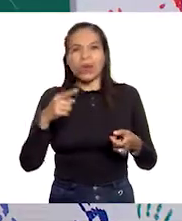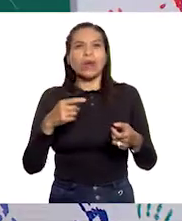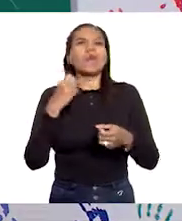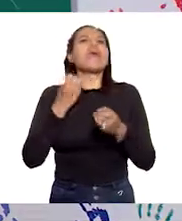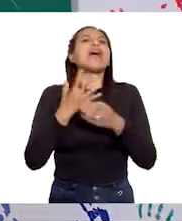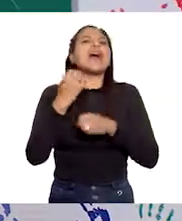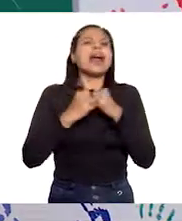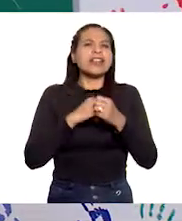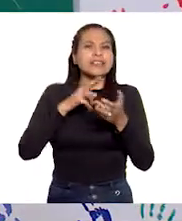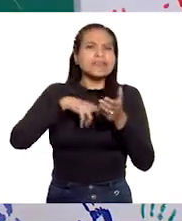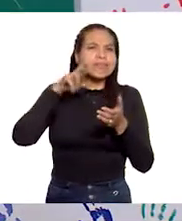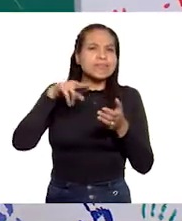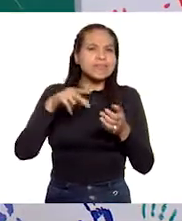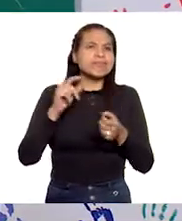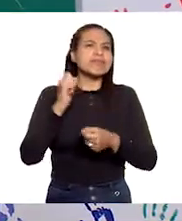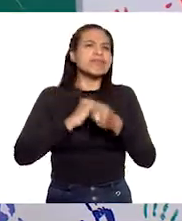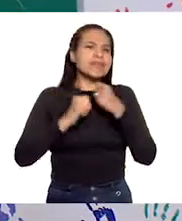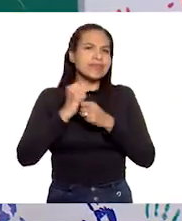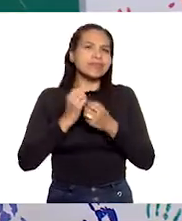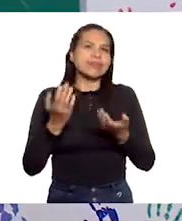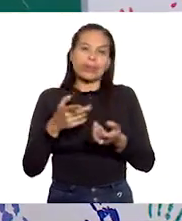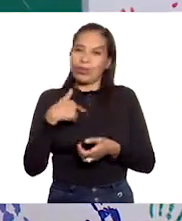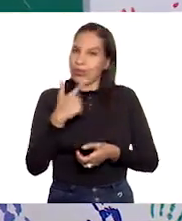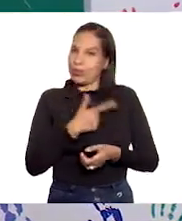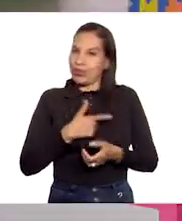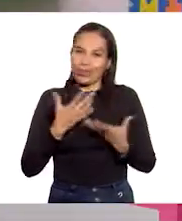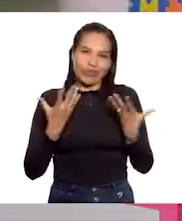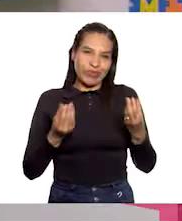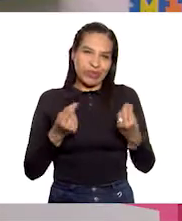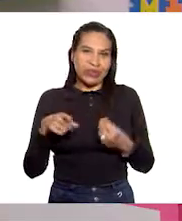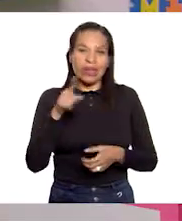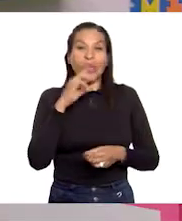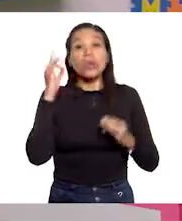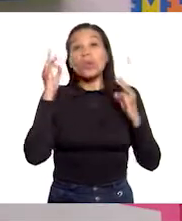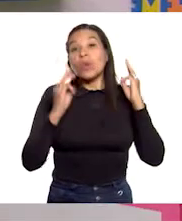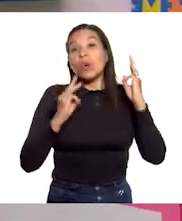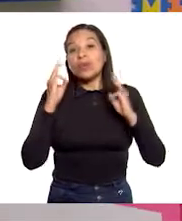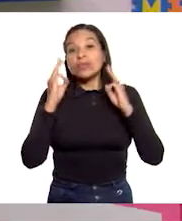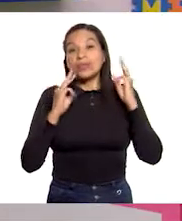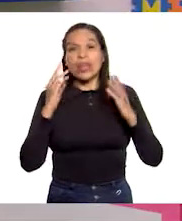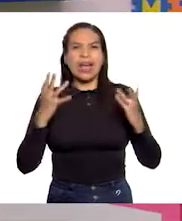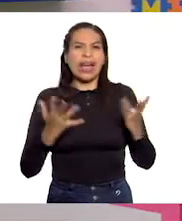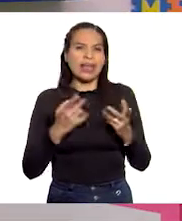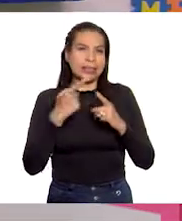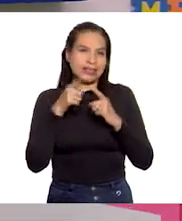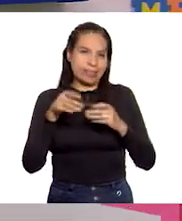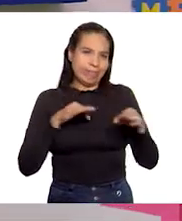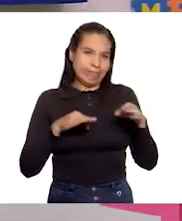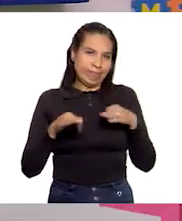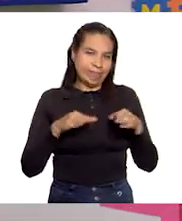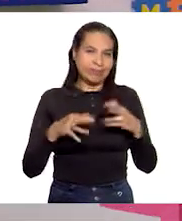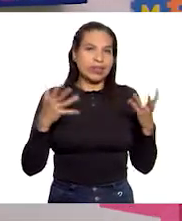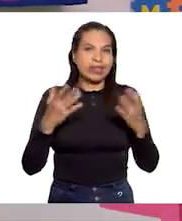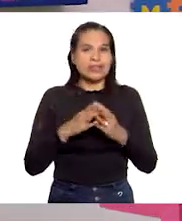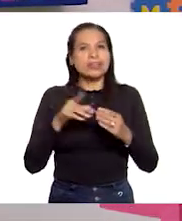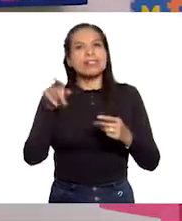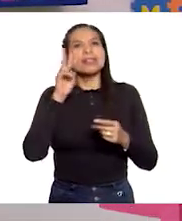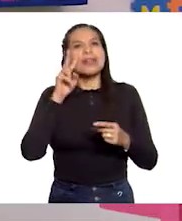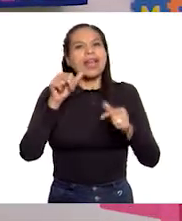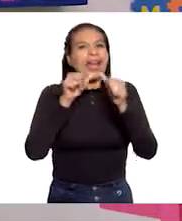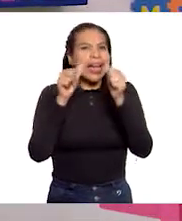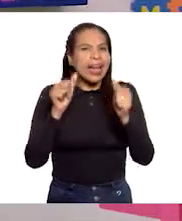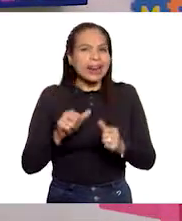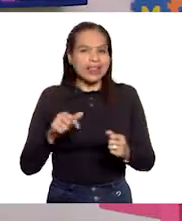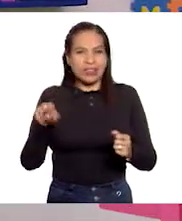año la pintó, etc. Oiga, maestra, a mí me gusta mucho que los museos hagan esta labor de acercar las